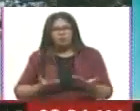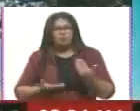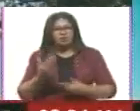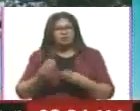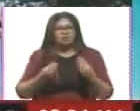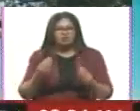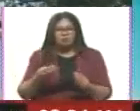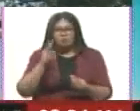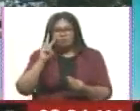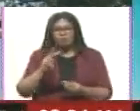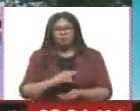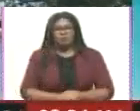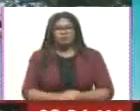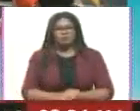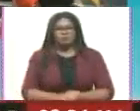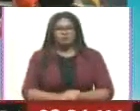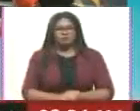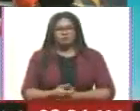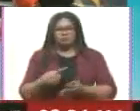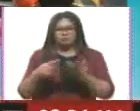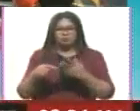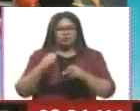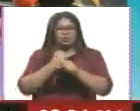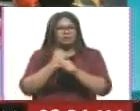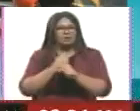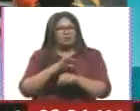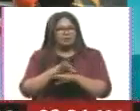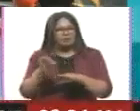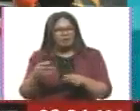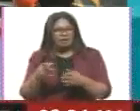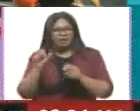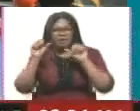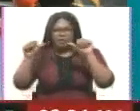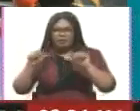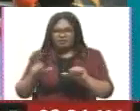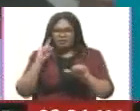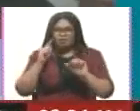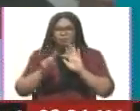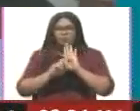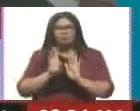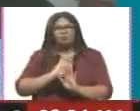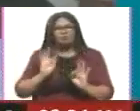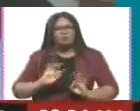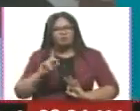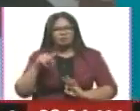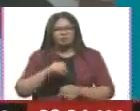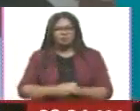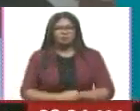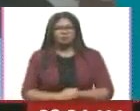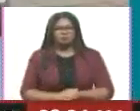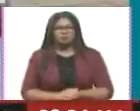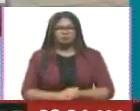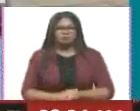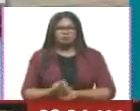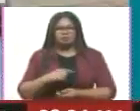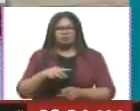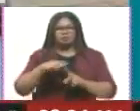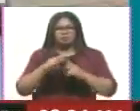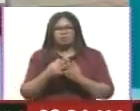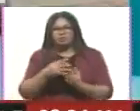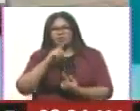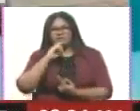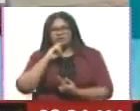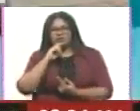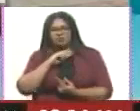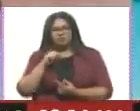es la obra que ha dejado nuestra gente aquí. Se preocupa más allá incluso de las circunstancias difíciles que nosotros